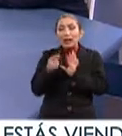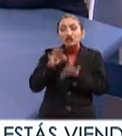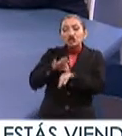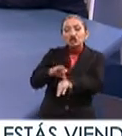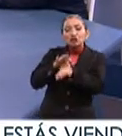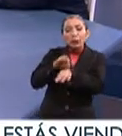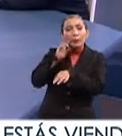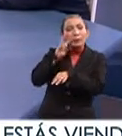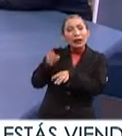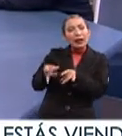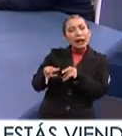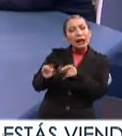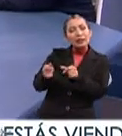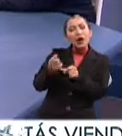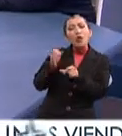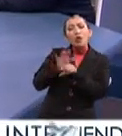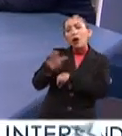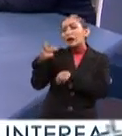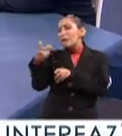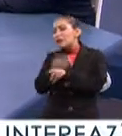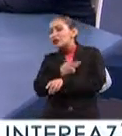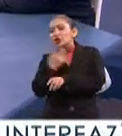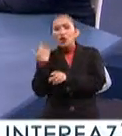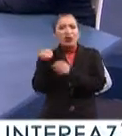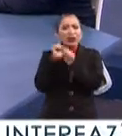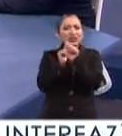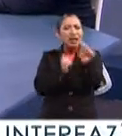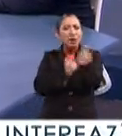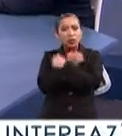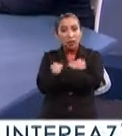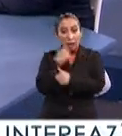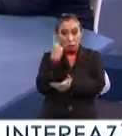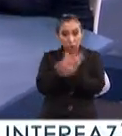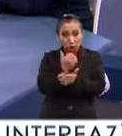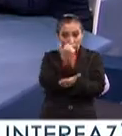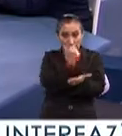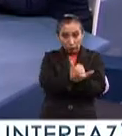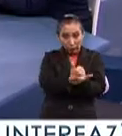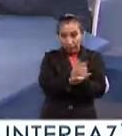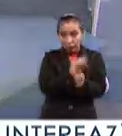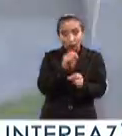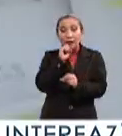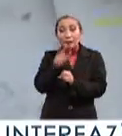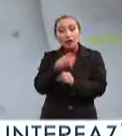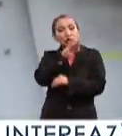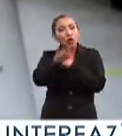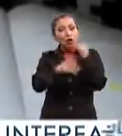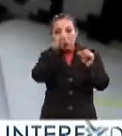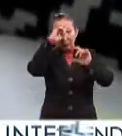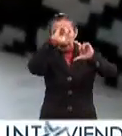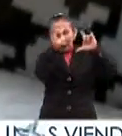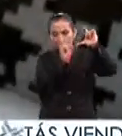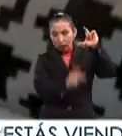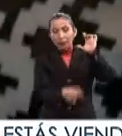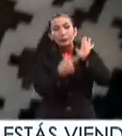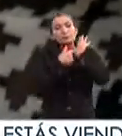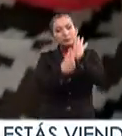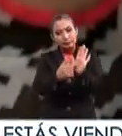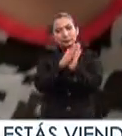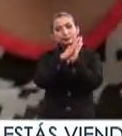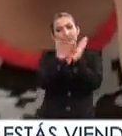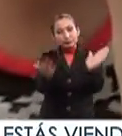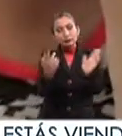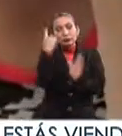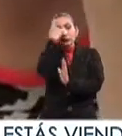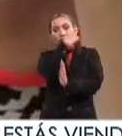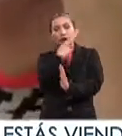términos cualitativos, de cuál es el estado del rezago educativo, no solamente en la Ciudad de México, sino en todo el país. Y fue que finalmente presentamos este libro que